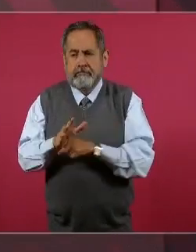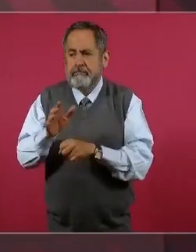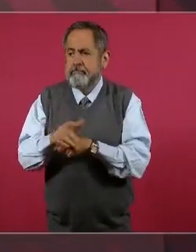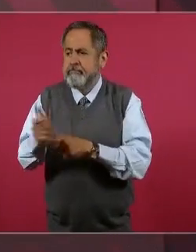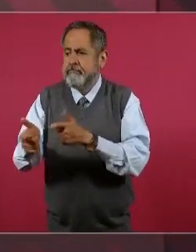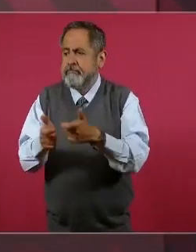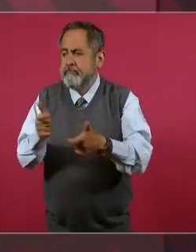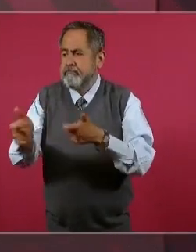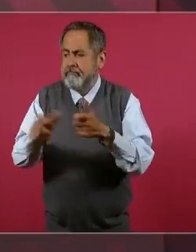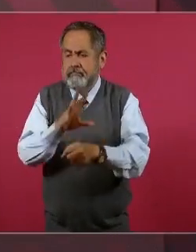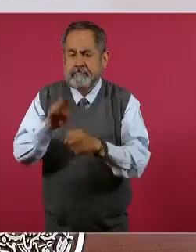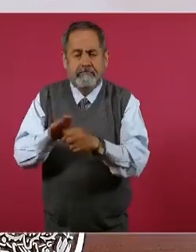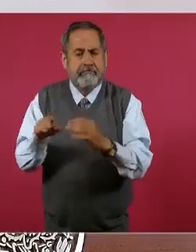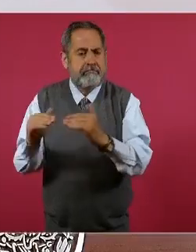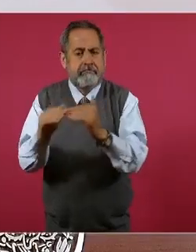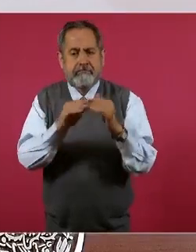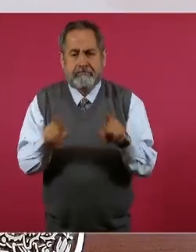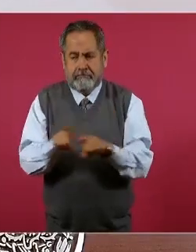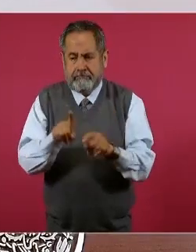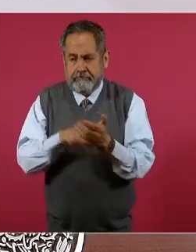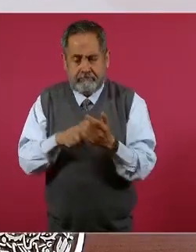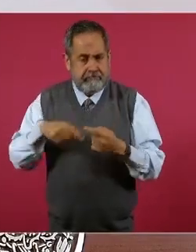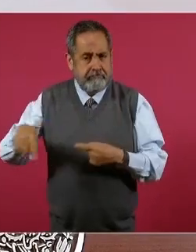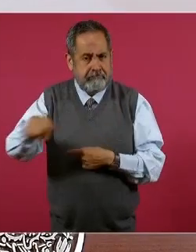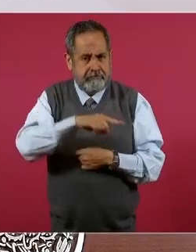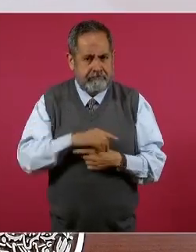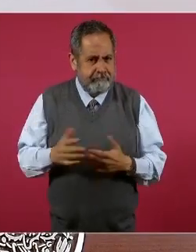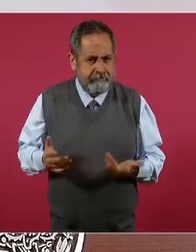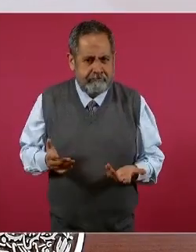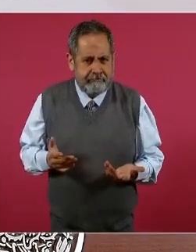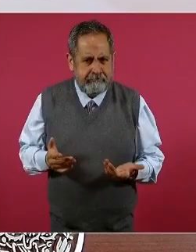suficiencia presupuestal al fondo.